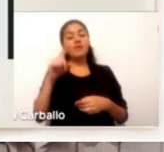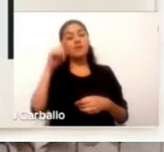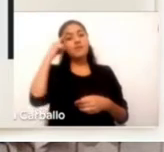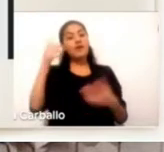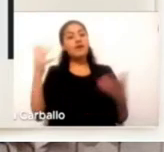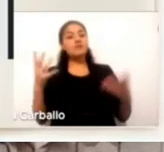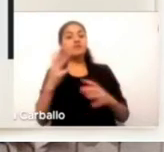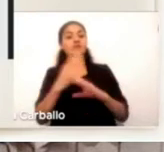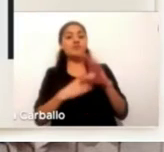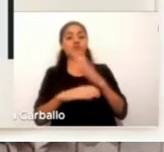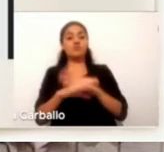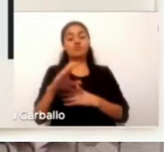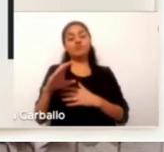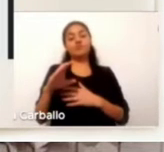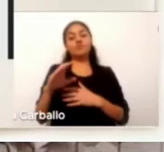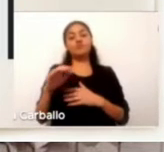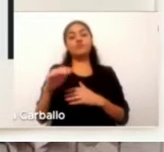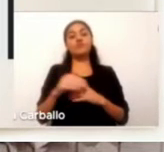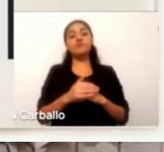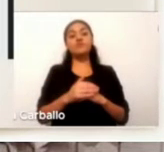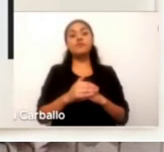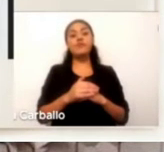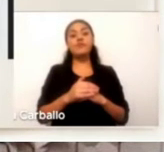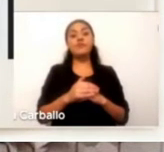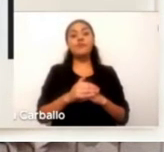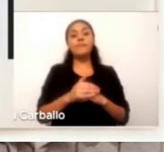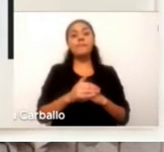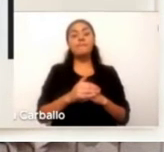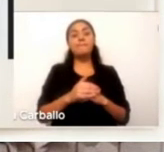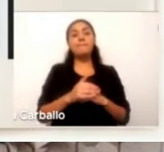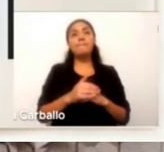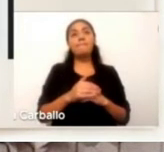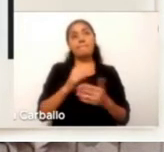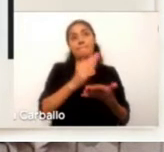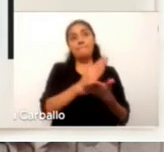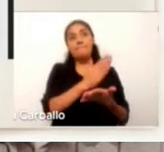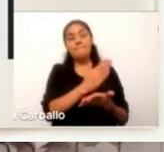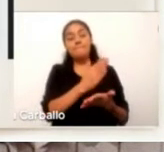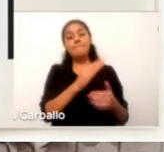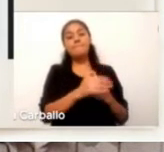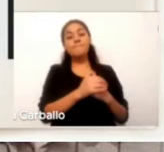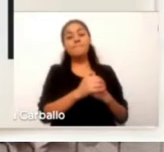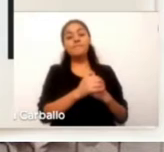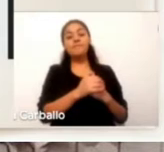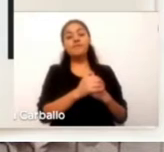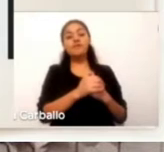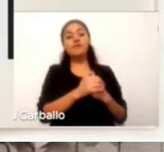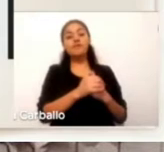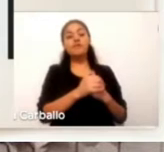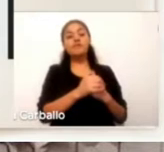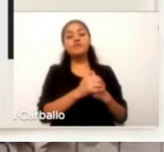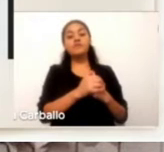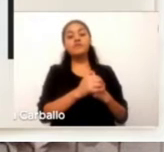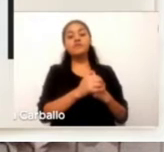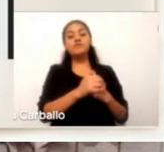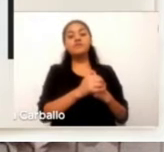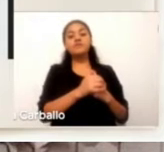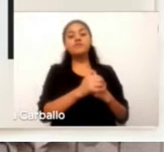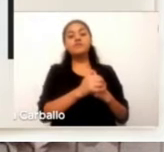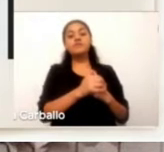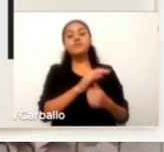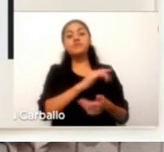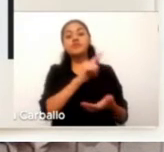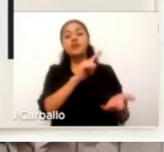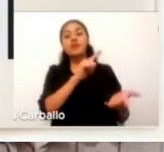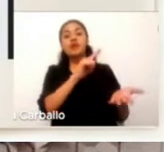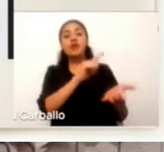cautelares. Cuestiones por las que, a dicho de la parte actora, se le impidió a la autoridad jurisdiccional resolver de manera